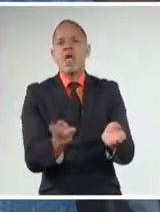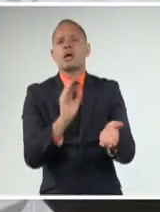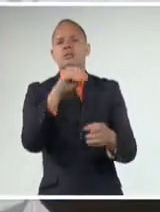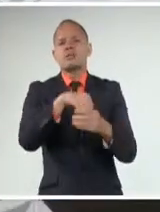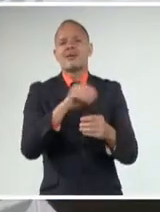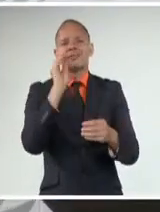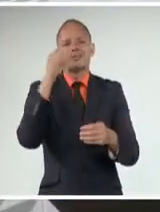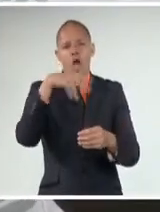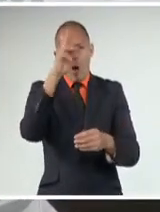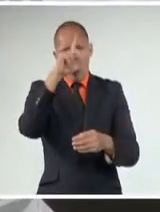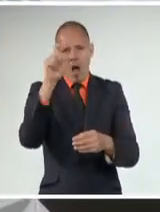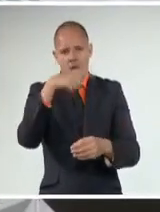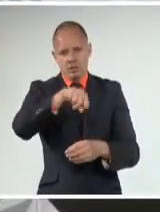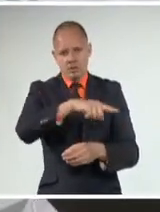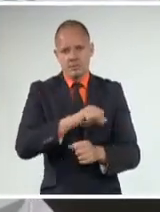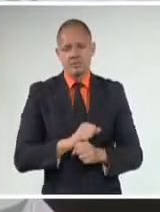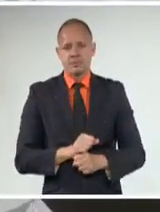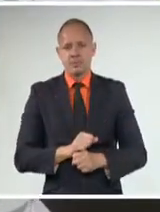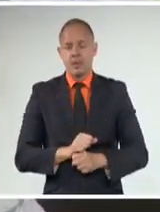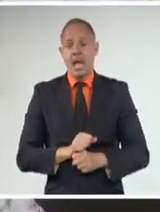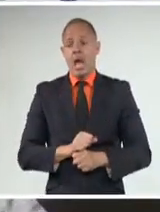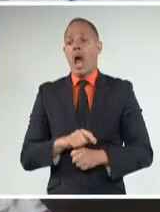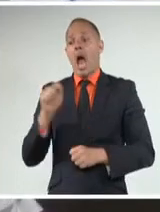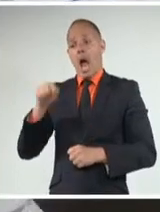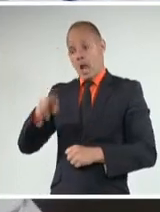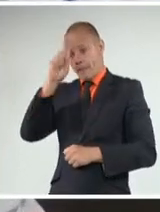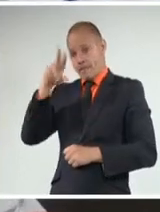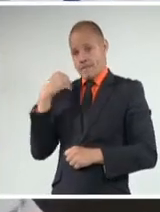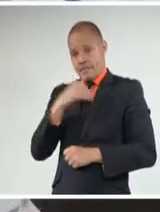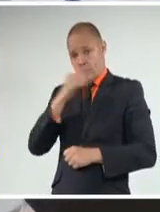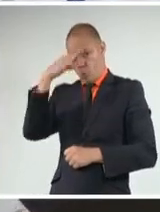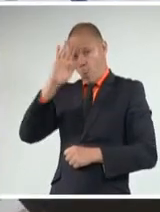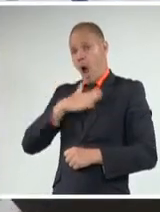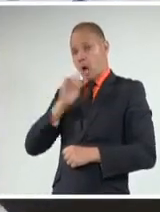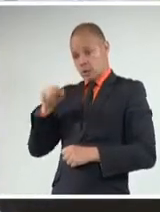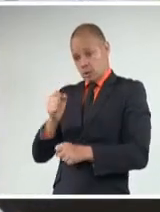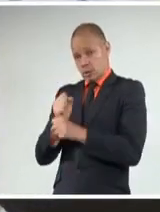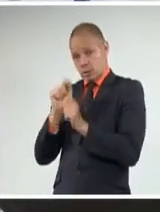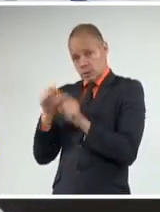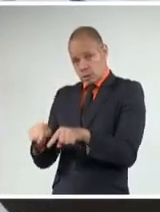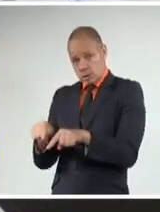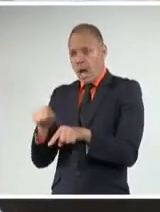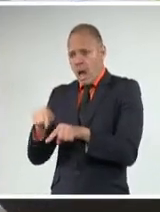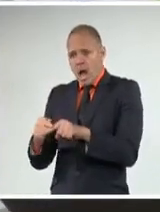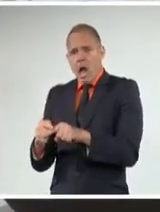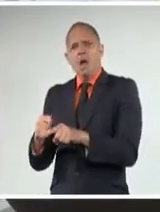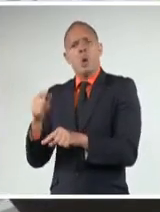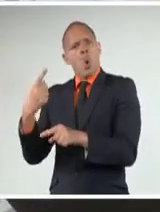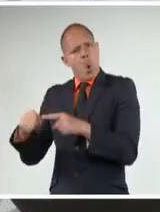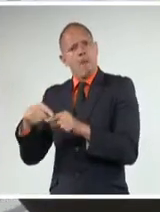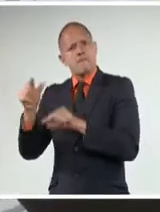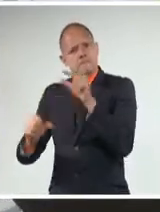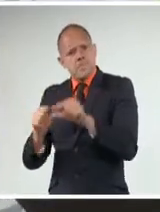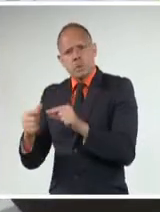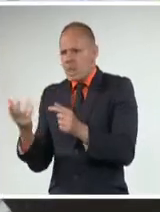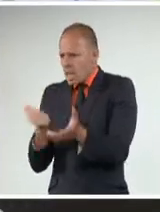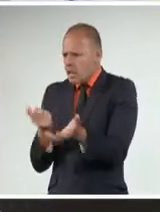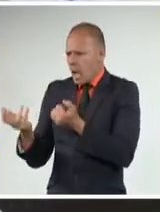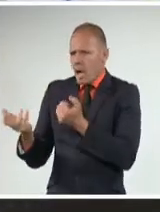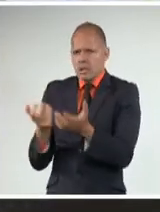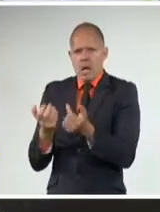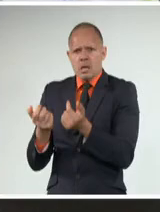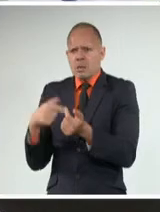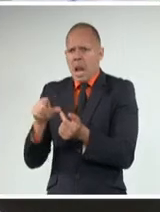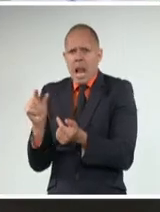coronavirus. Nuestros profesionales han estado recibiendo todos estos aportes, que si uno piensa que es poquito, cada poquito que llegue siempre va a